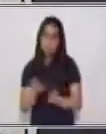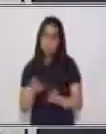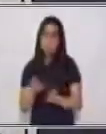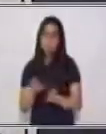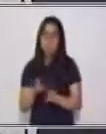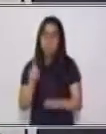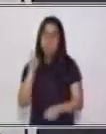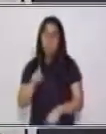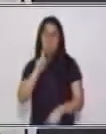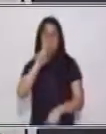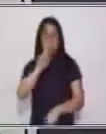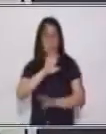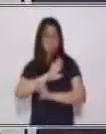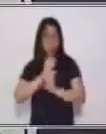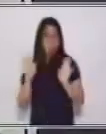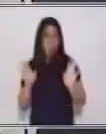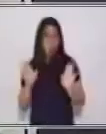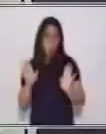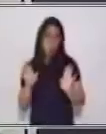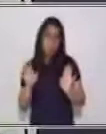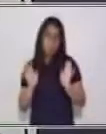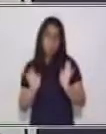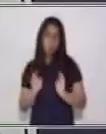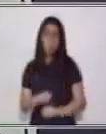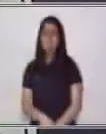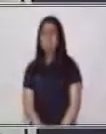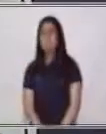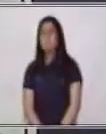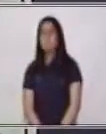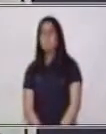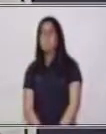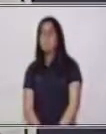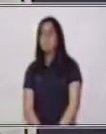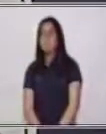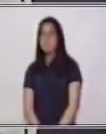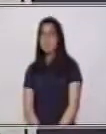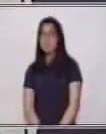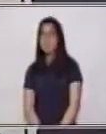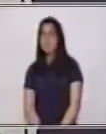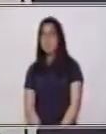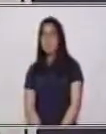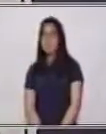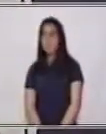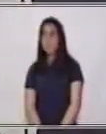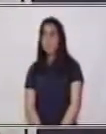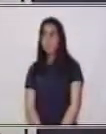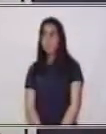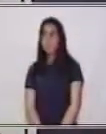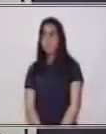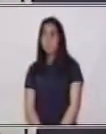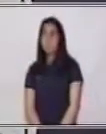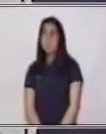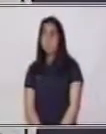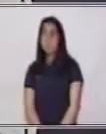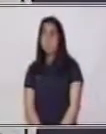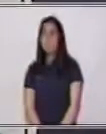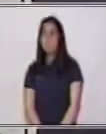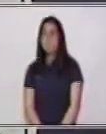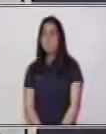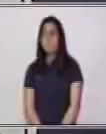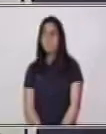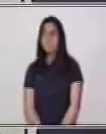identificamos entonces la parábola. Ya sea A o C, puede ser 0. Y surge entonces una